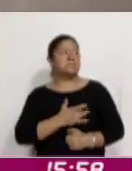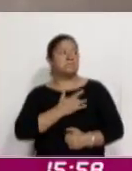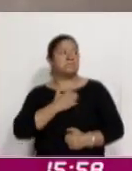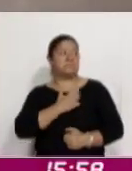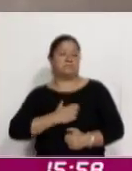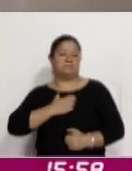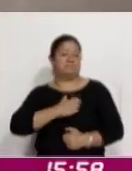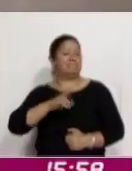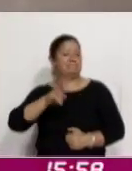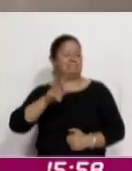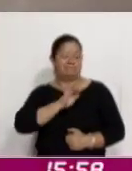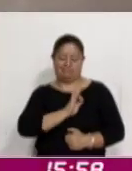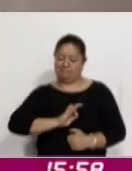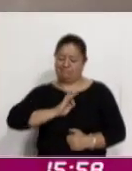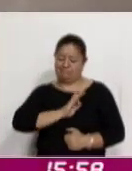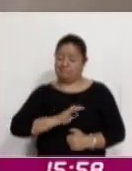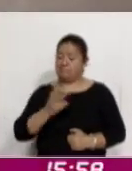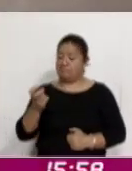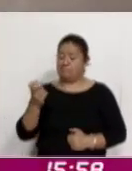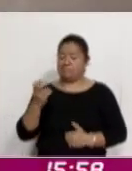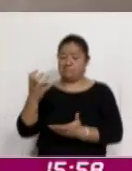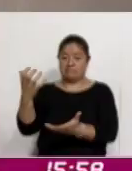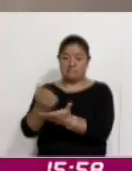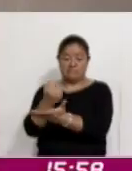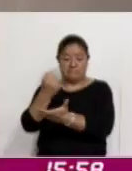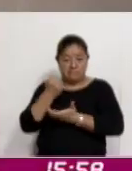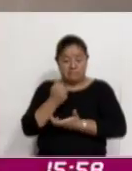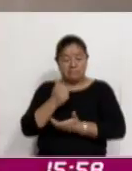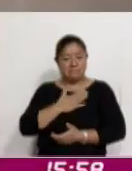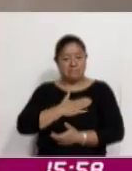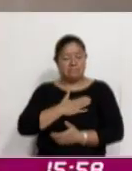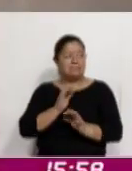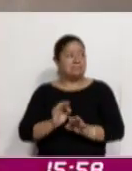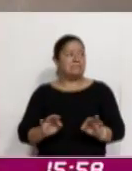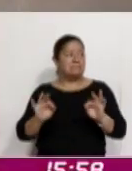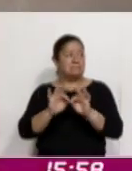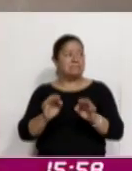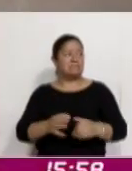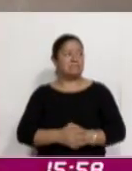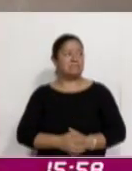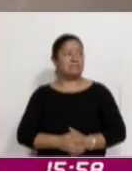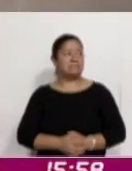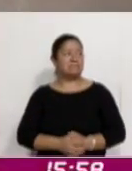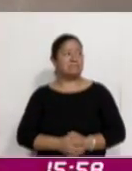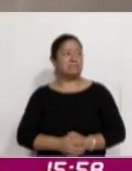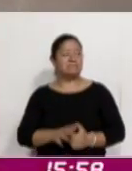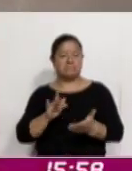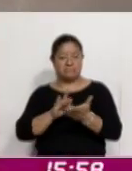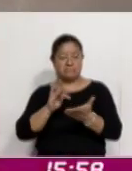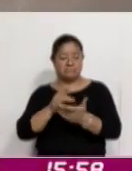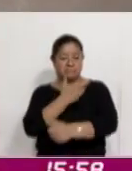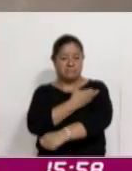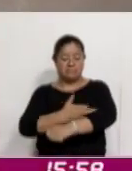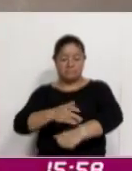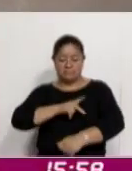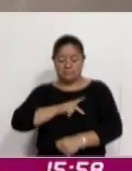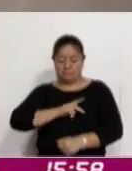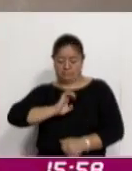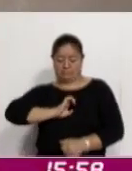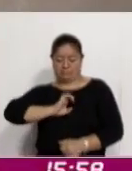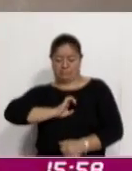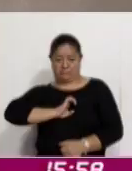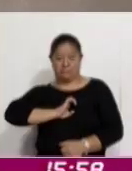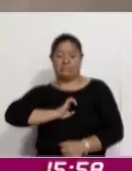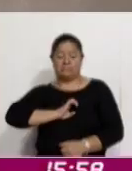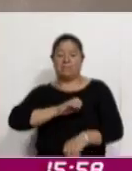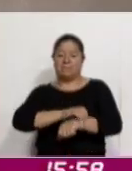feliz. Este premio es muy importante gracias a toda mi familia, entrenadores